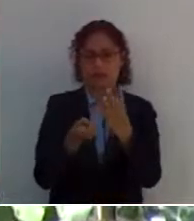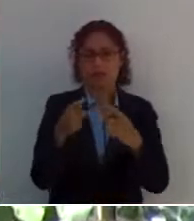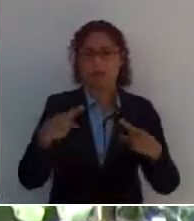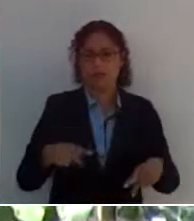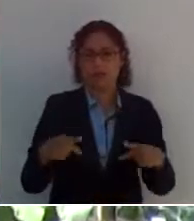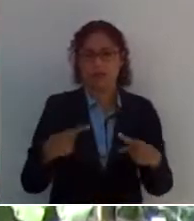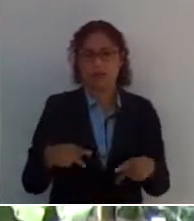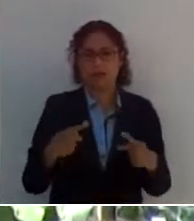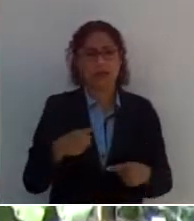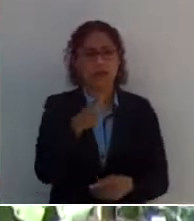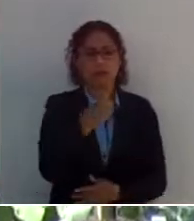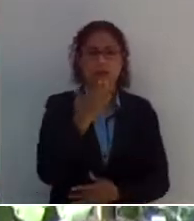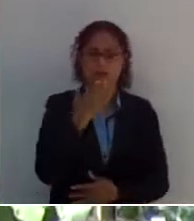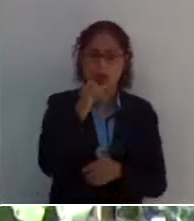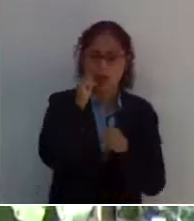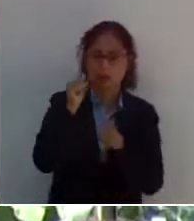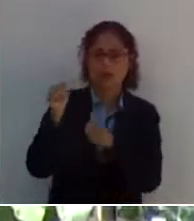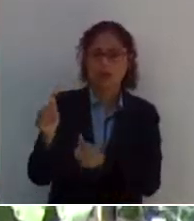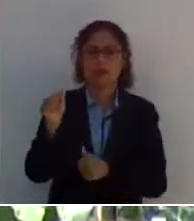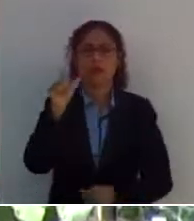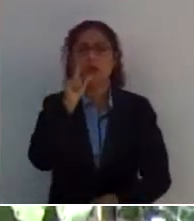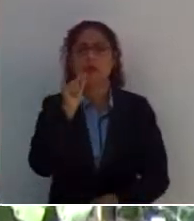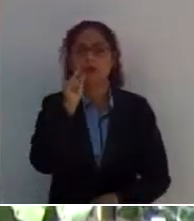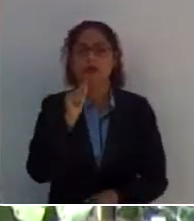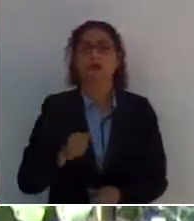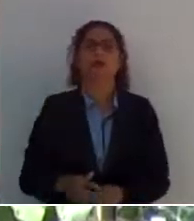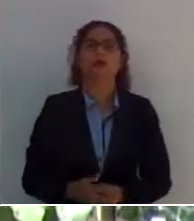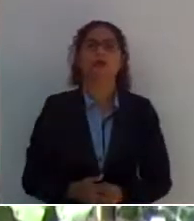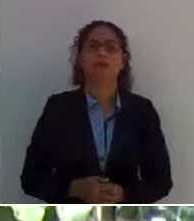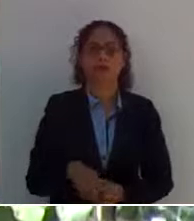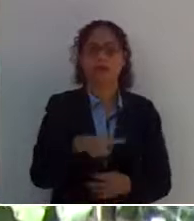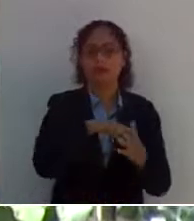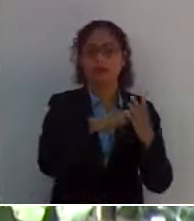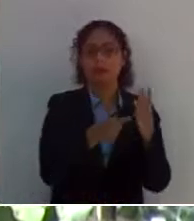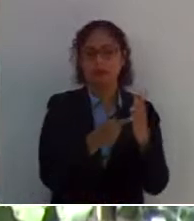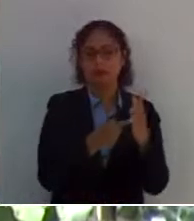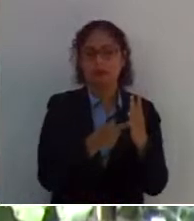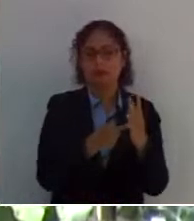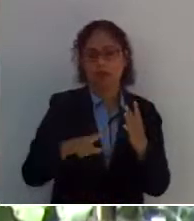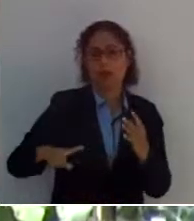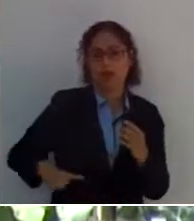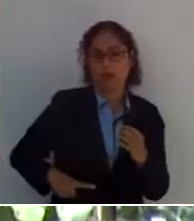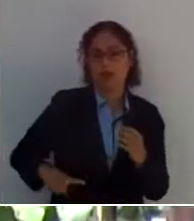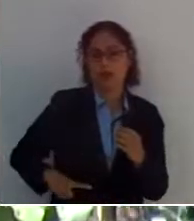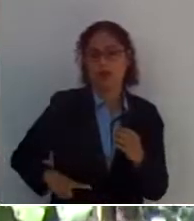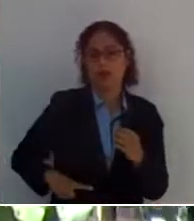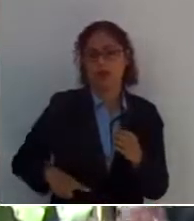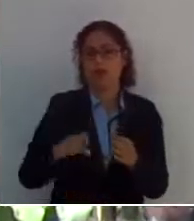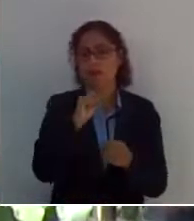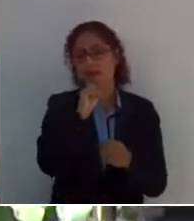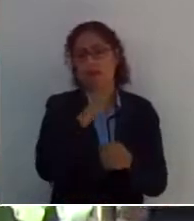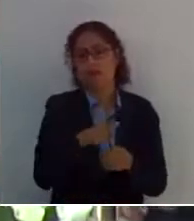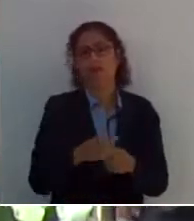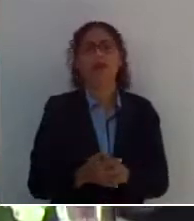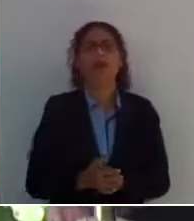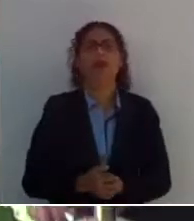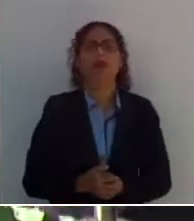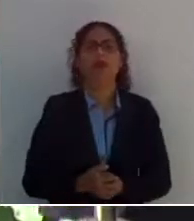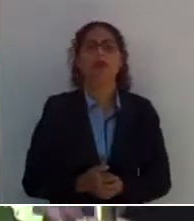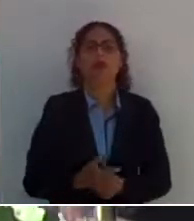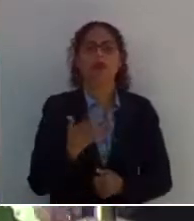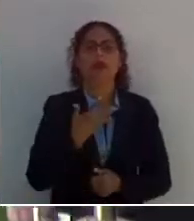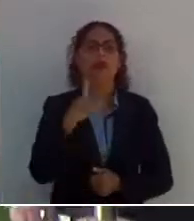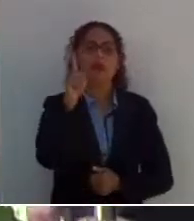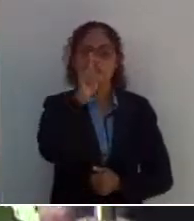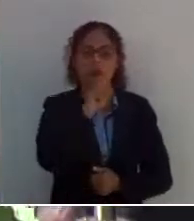muy bueno para la policía Michoacán. Ellos, el despacho del gobernador, APEAM y el